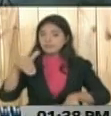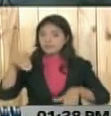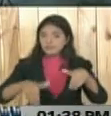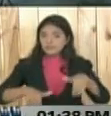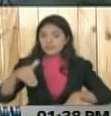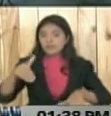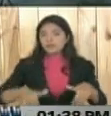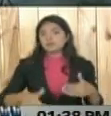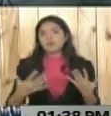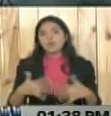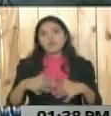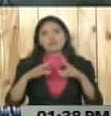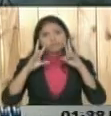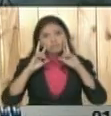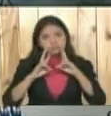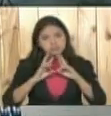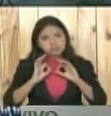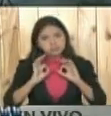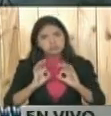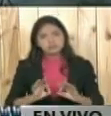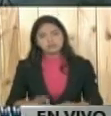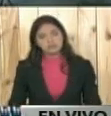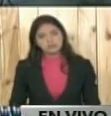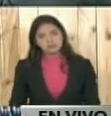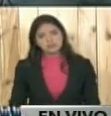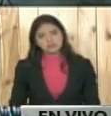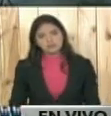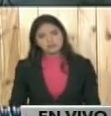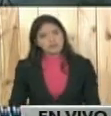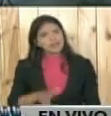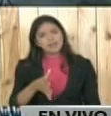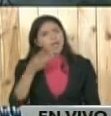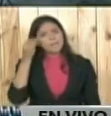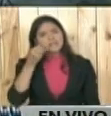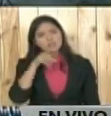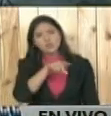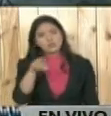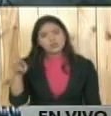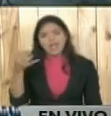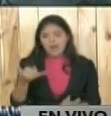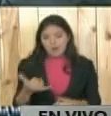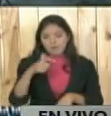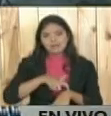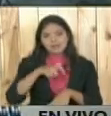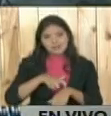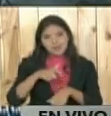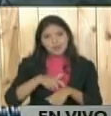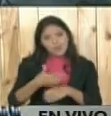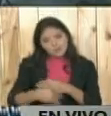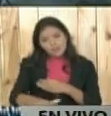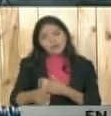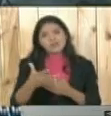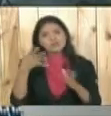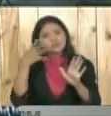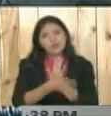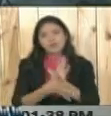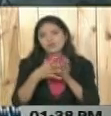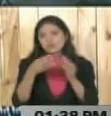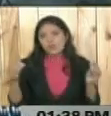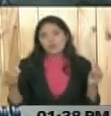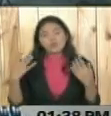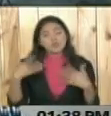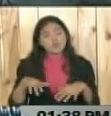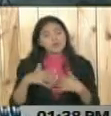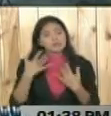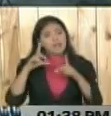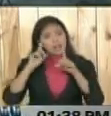bueno, impecable. ¿Qué han pensado ustedes en estas horas de todo esto? Pues una gran